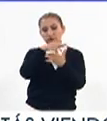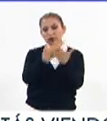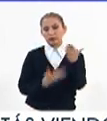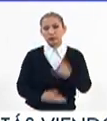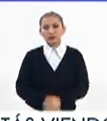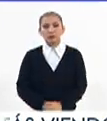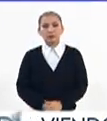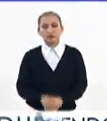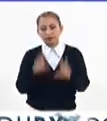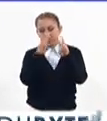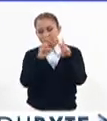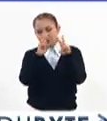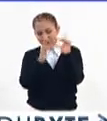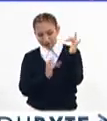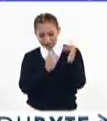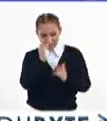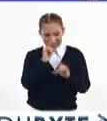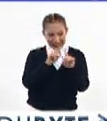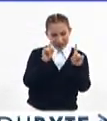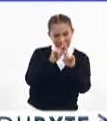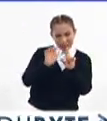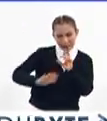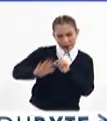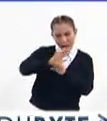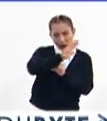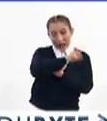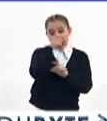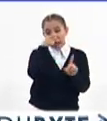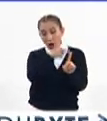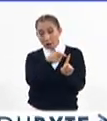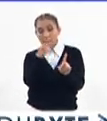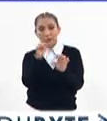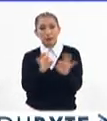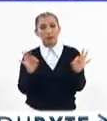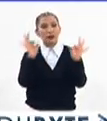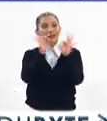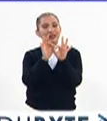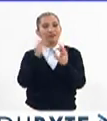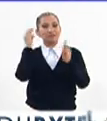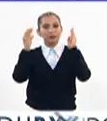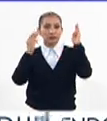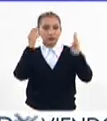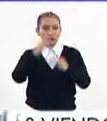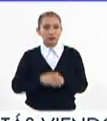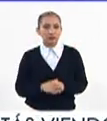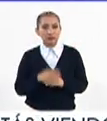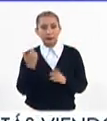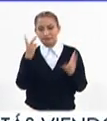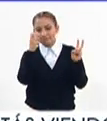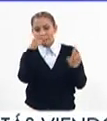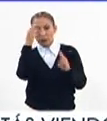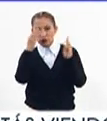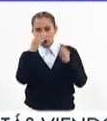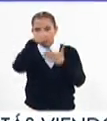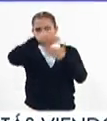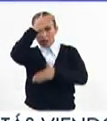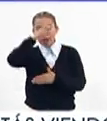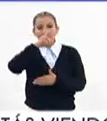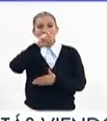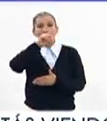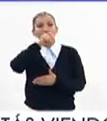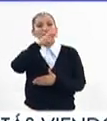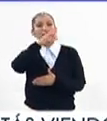registrarse. Analizar la percepción en sus distintos aspectos es uno de los objetivos principales de los museos. En el caso del Museo Mural de Diego